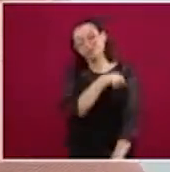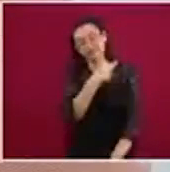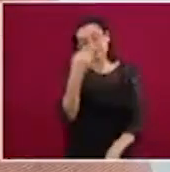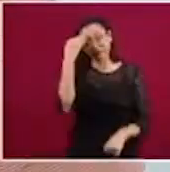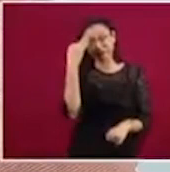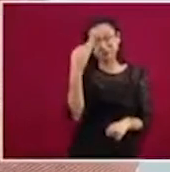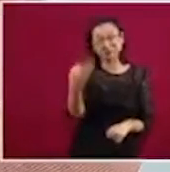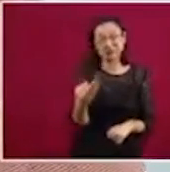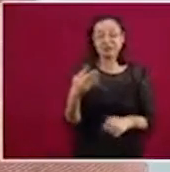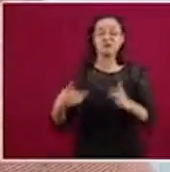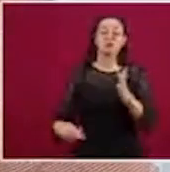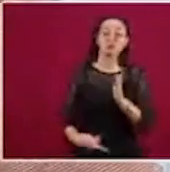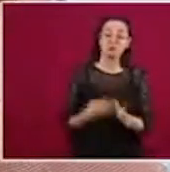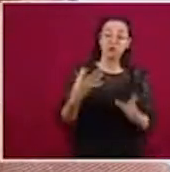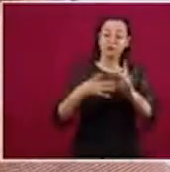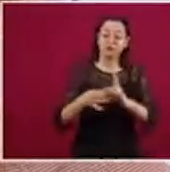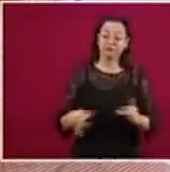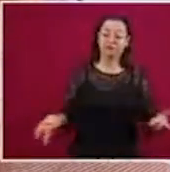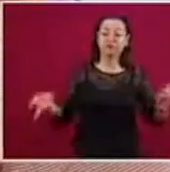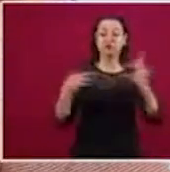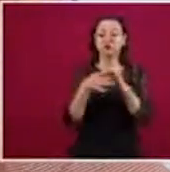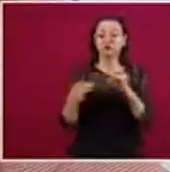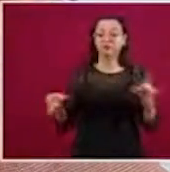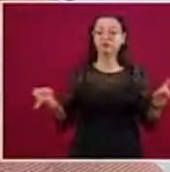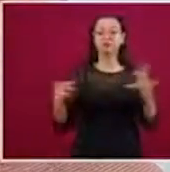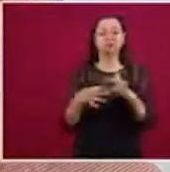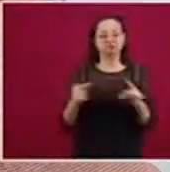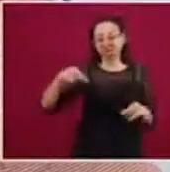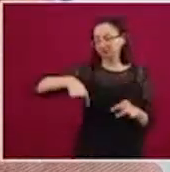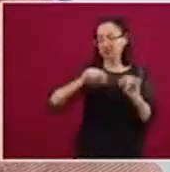tuvimos que explicar el porqué. Porque México traía un